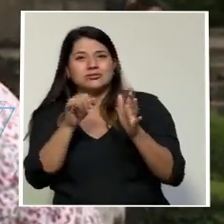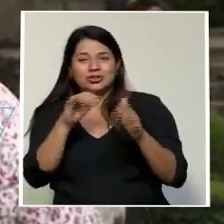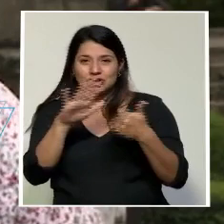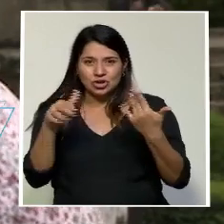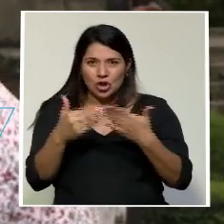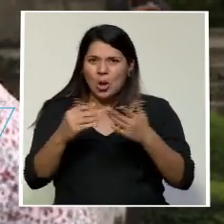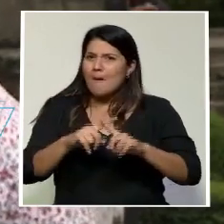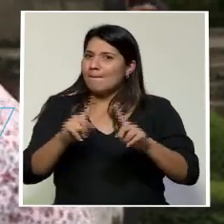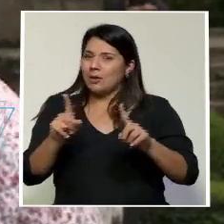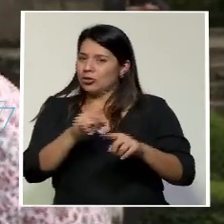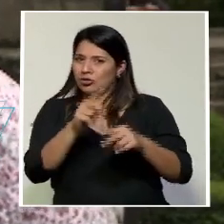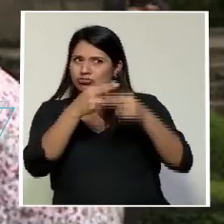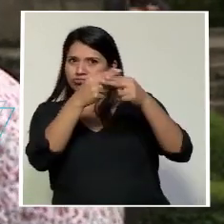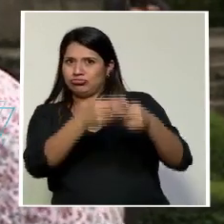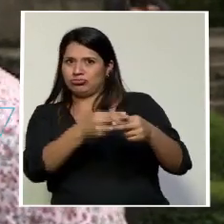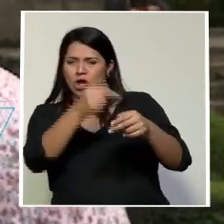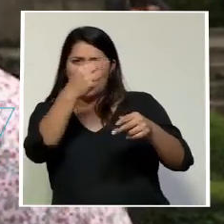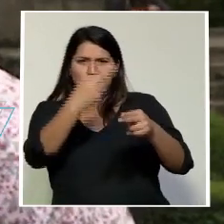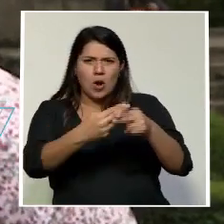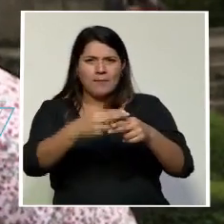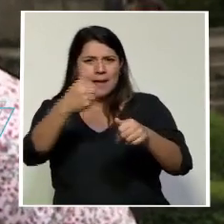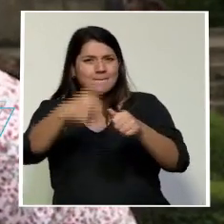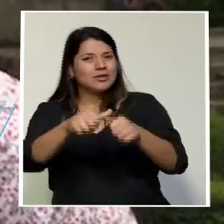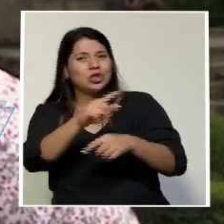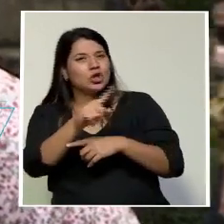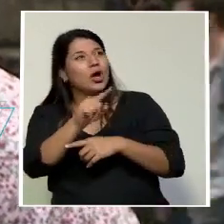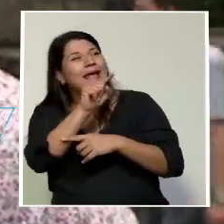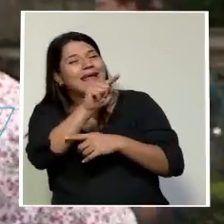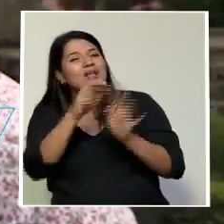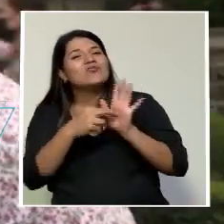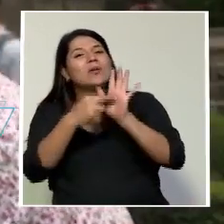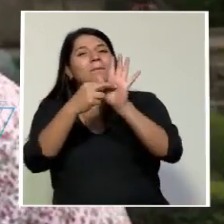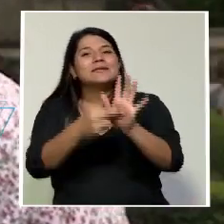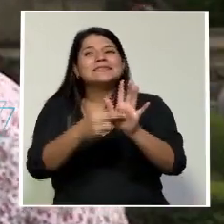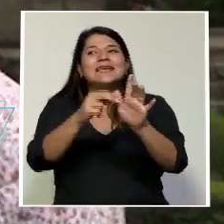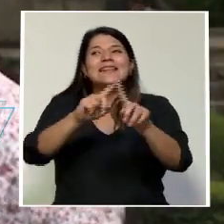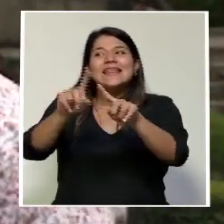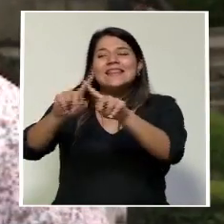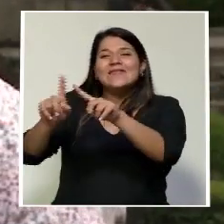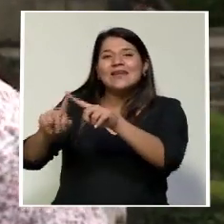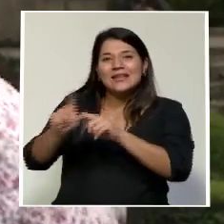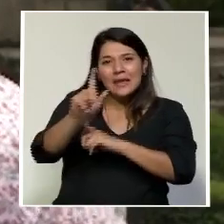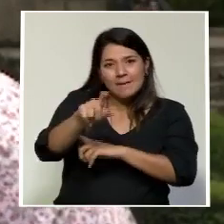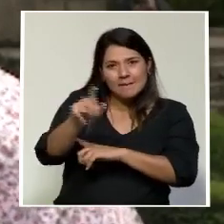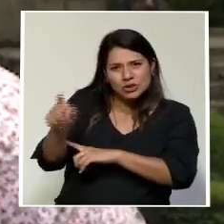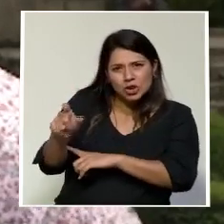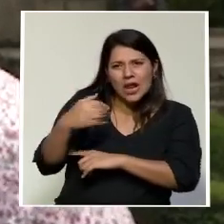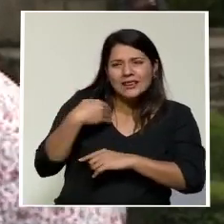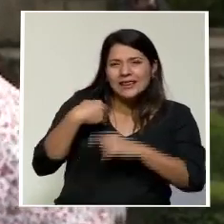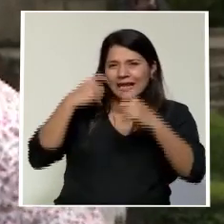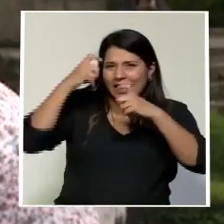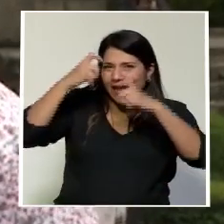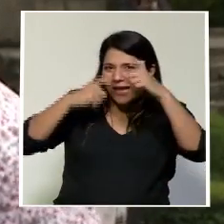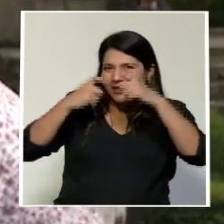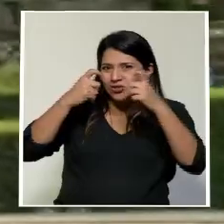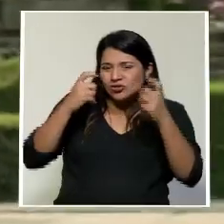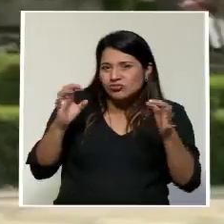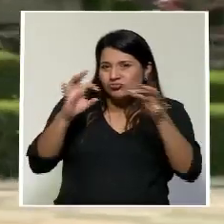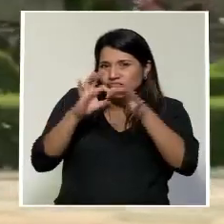para ponerle nombre y apellido, sino que te recuerde un montón de personas, porque tiene facciones de las personas ticas sin entrar en demasiado